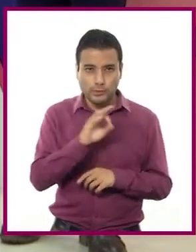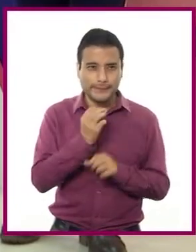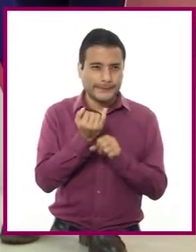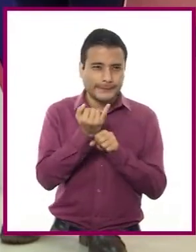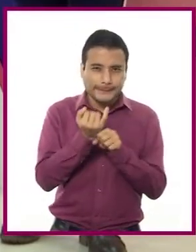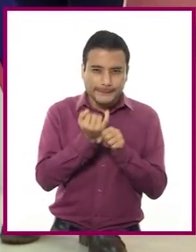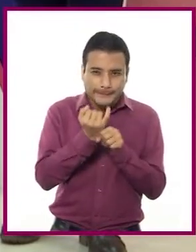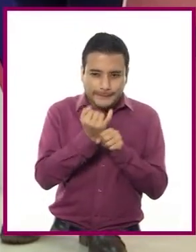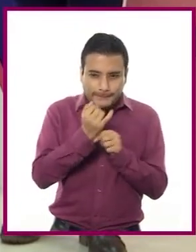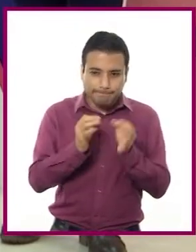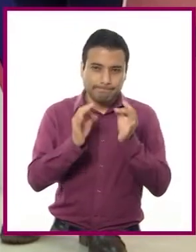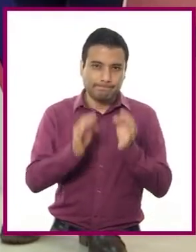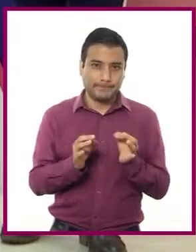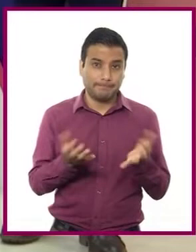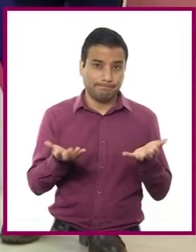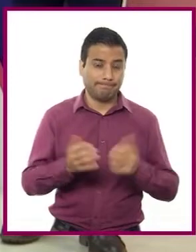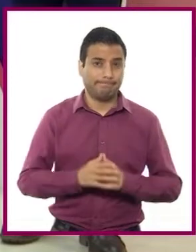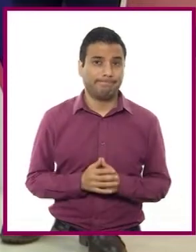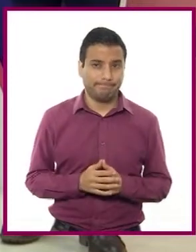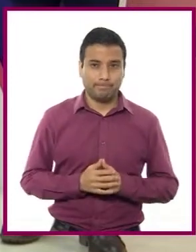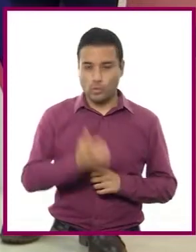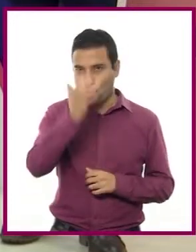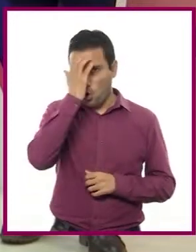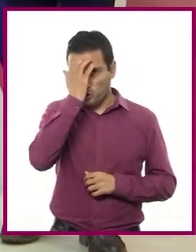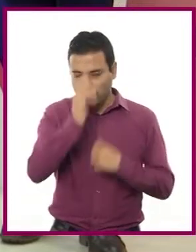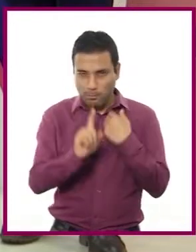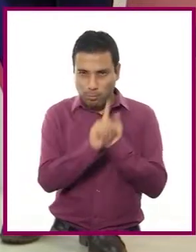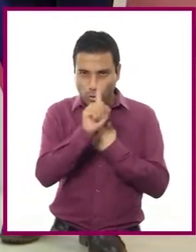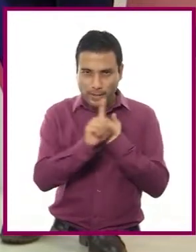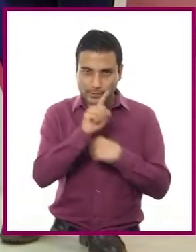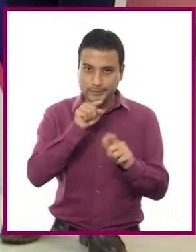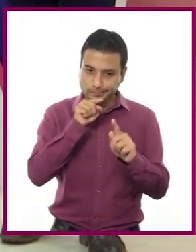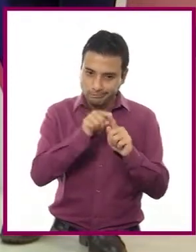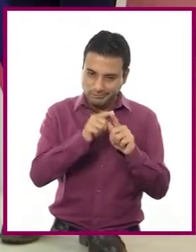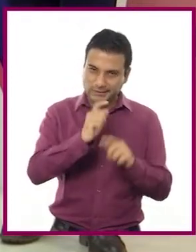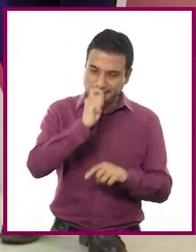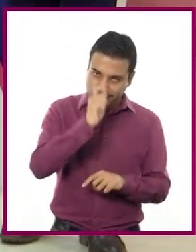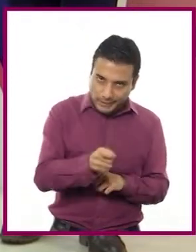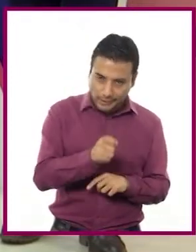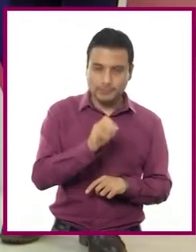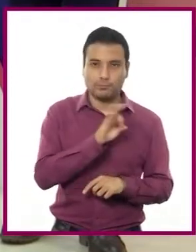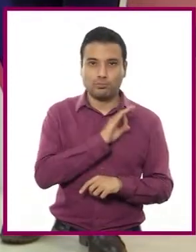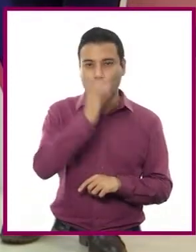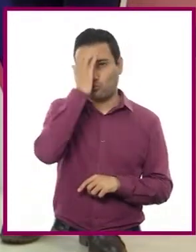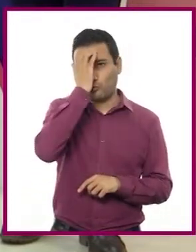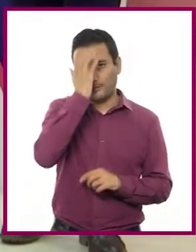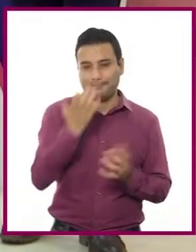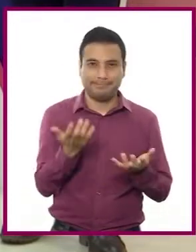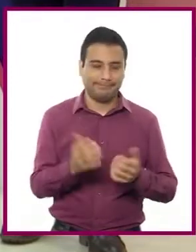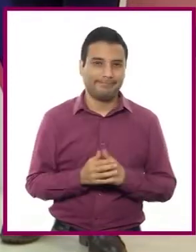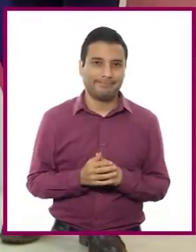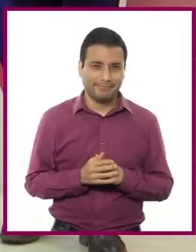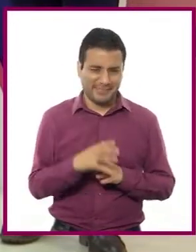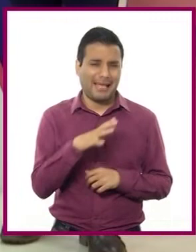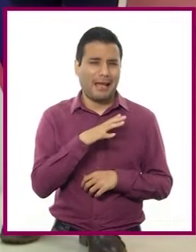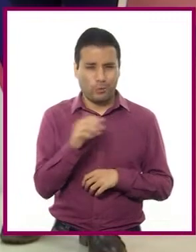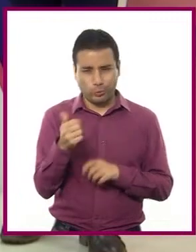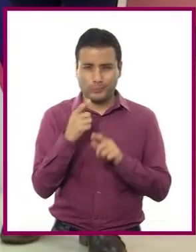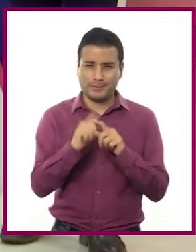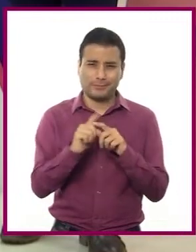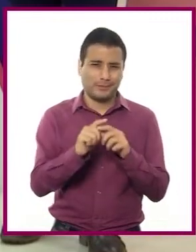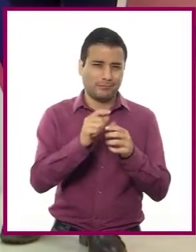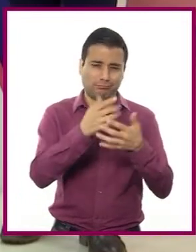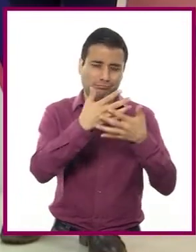más información y revisar a fondo el problema social que queremos investigar. Obviamente existen más,